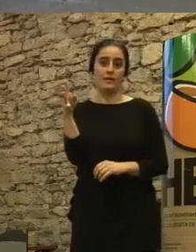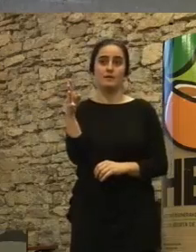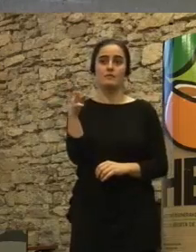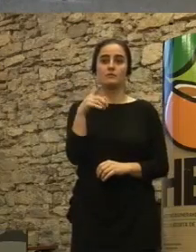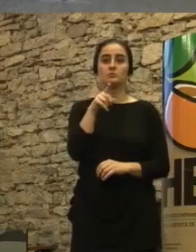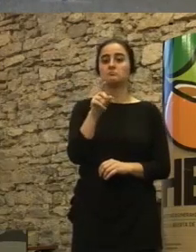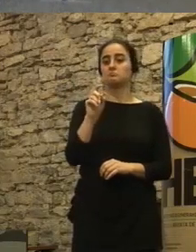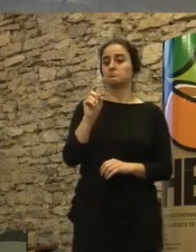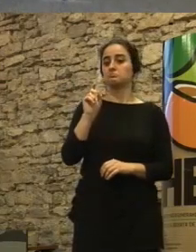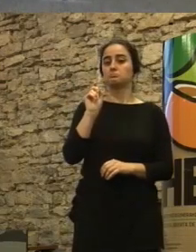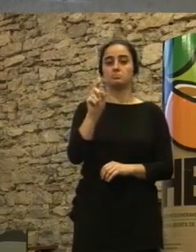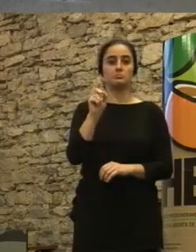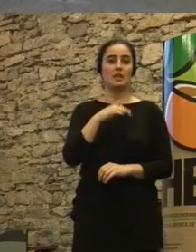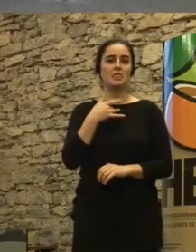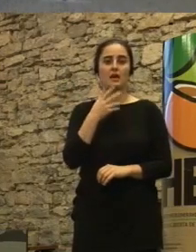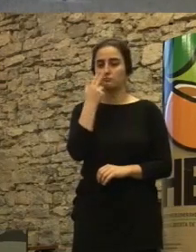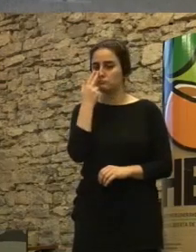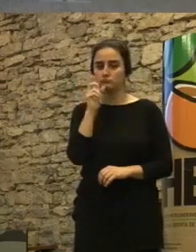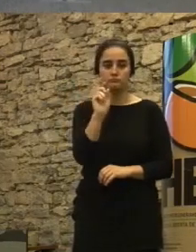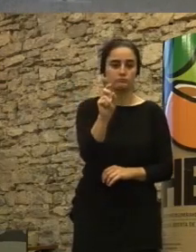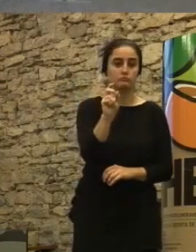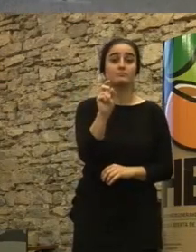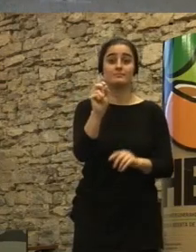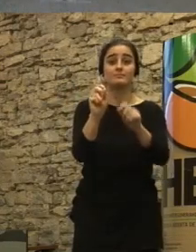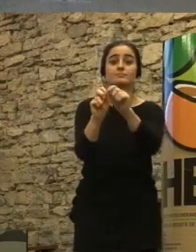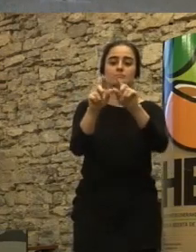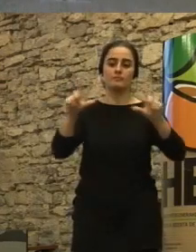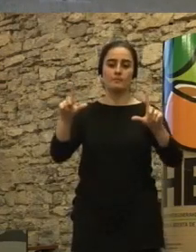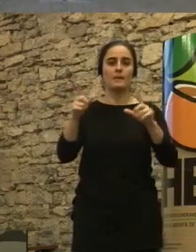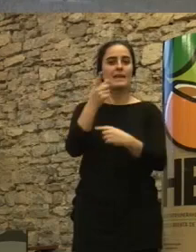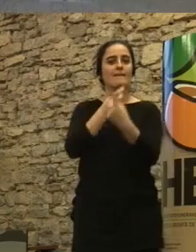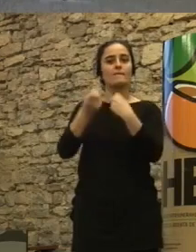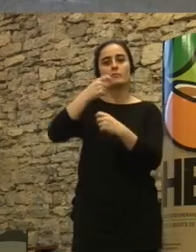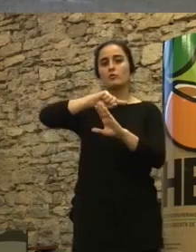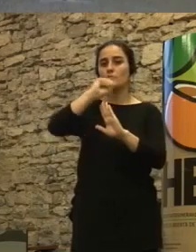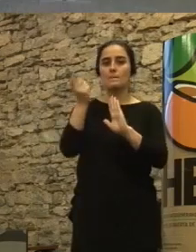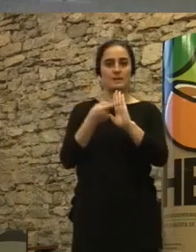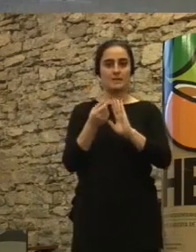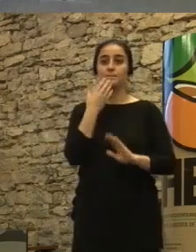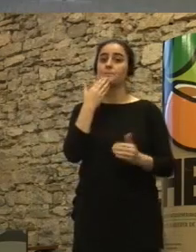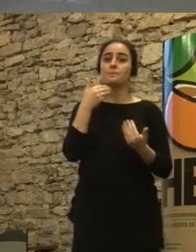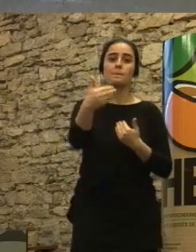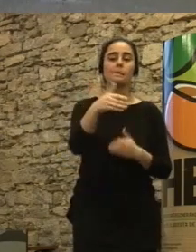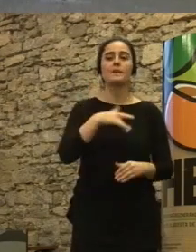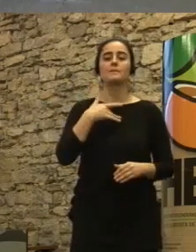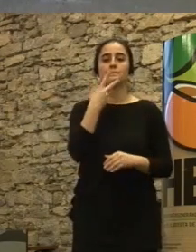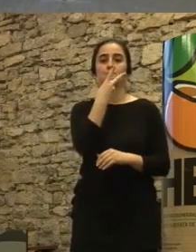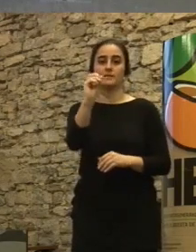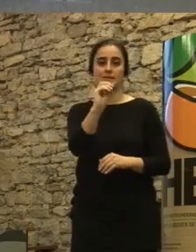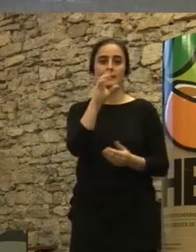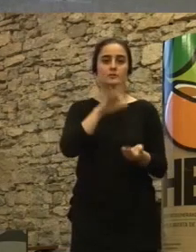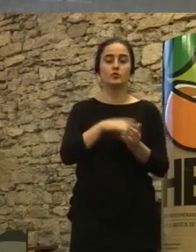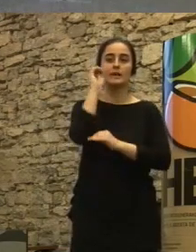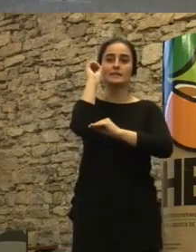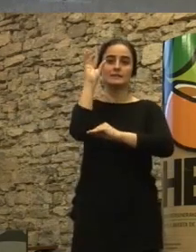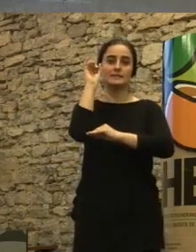simplemente pica en el día que le interesa y ahí se despliega toda la información del propio evento. Por ejemplo, el próximo día 20 está programada una